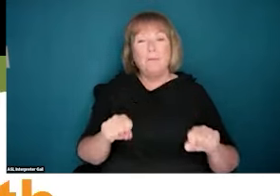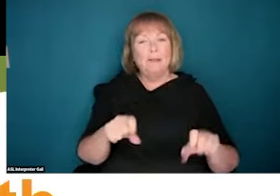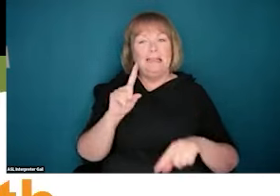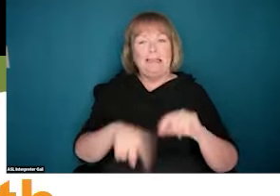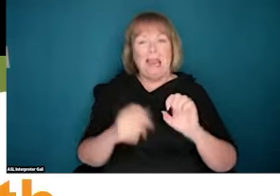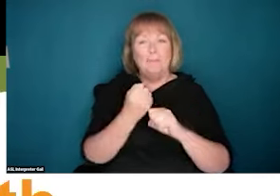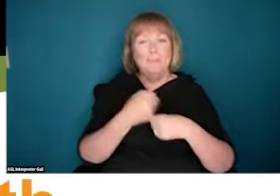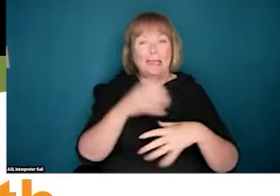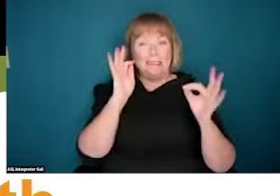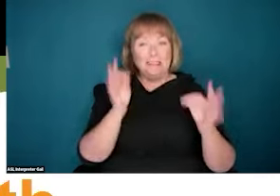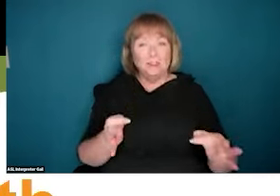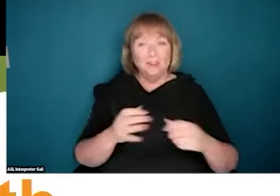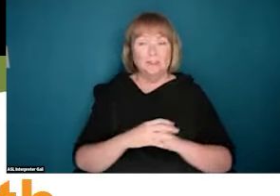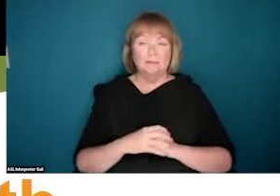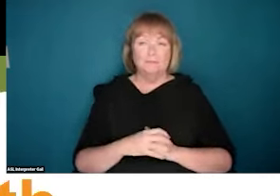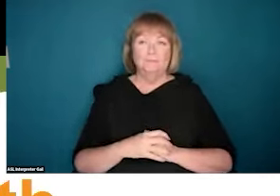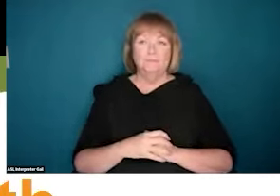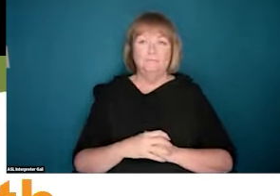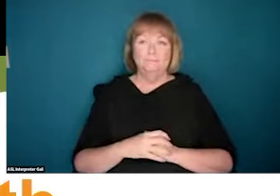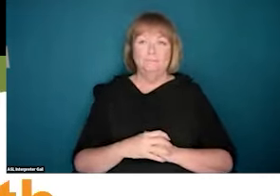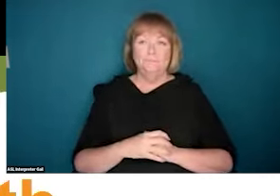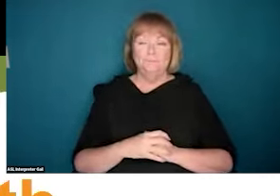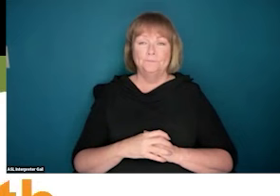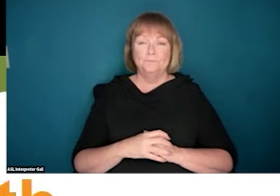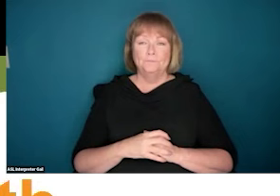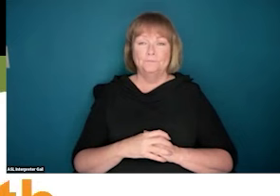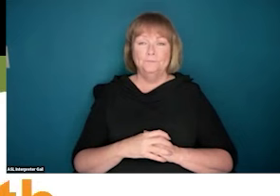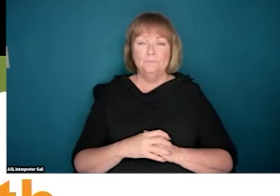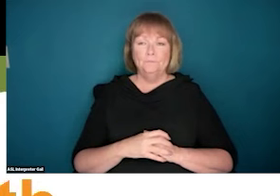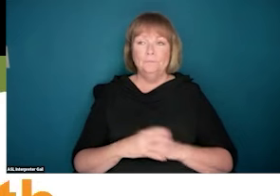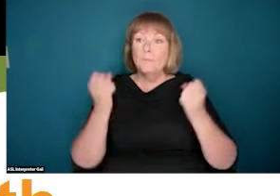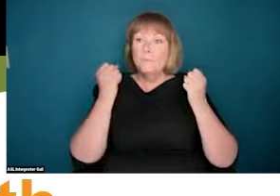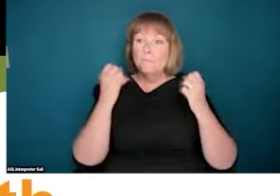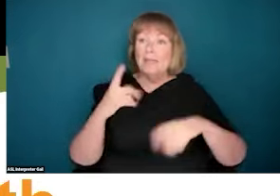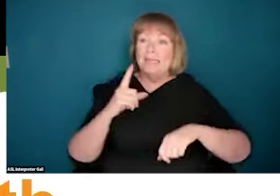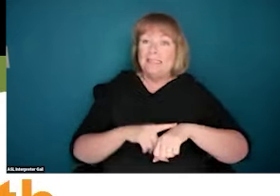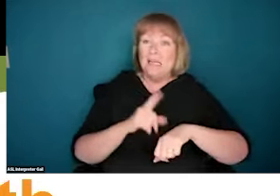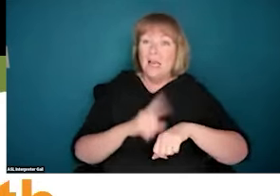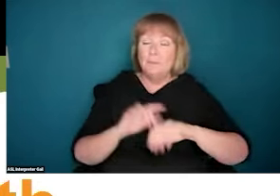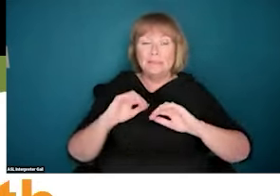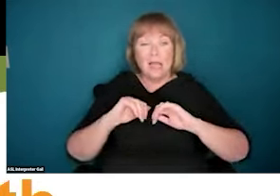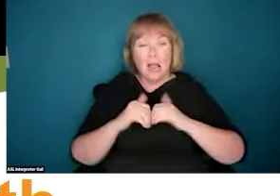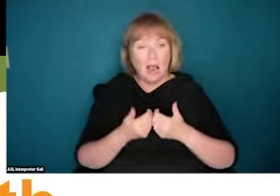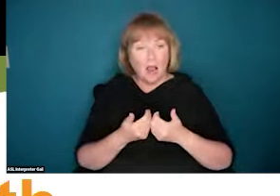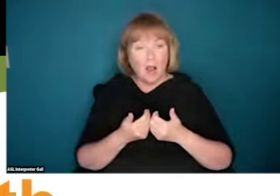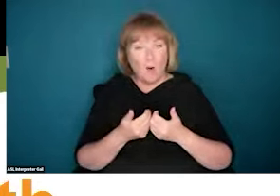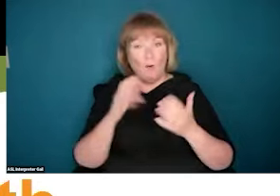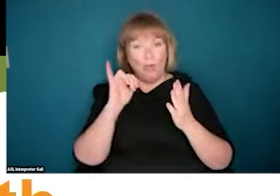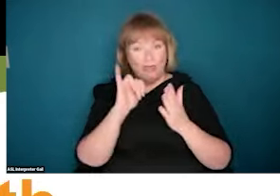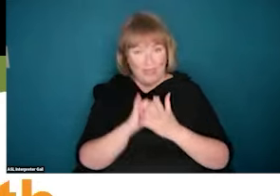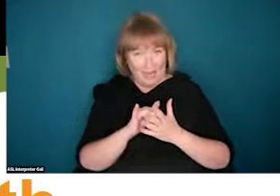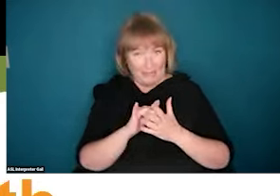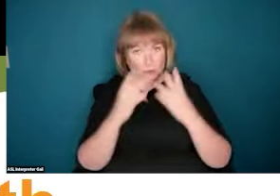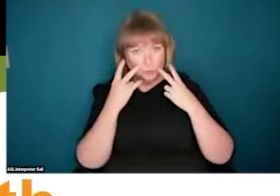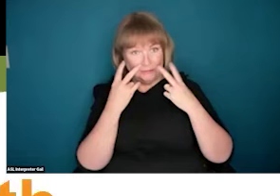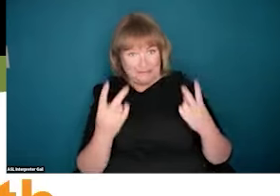tipo de falta de habilidad para tomar decisiones y asumimos esto. Y muchas de estas veces las formas